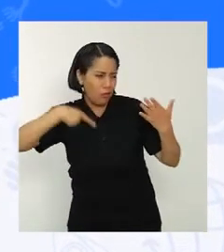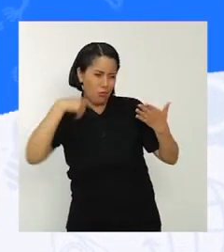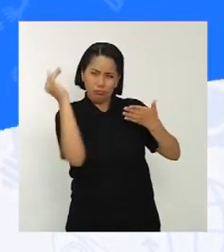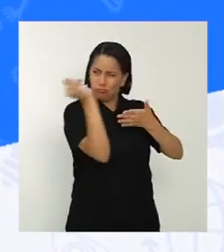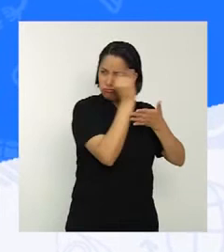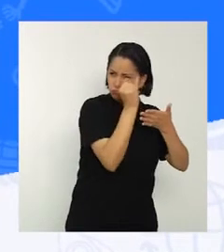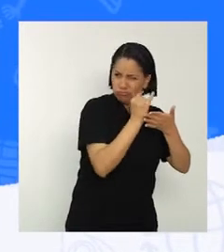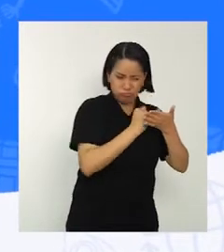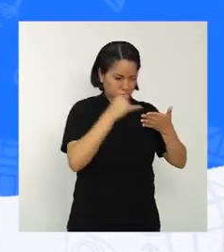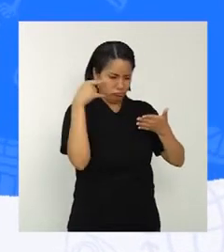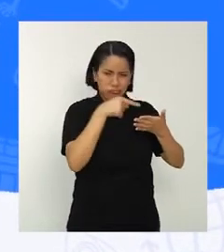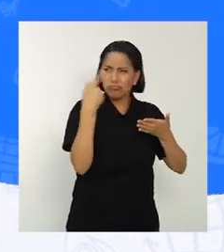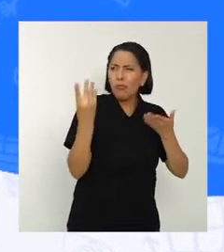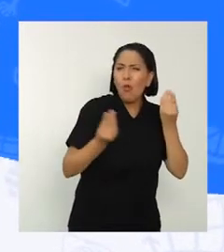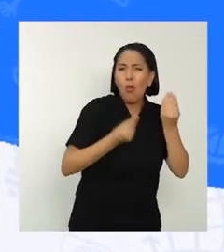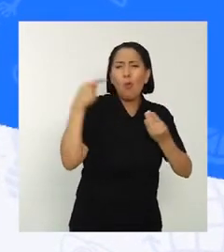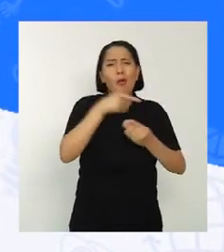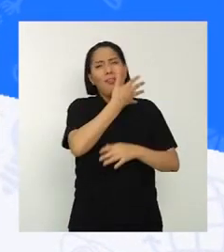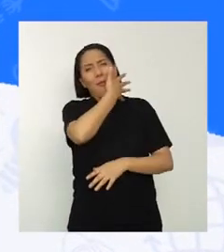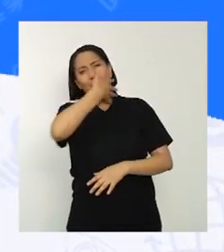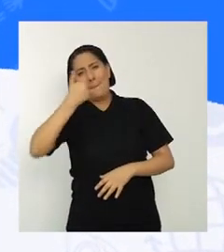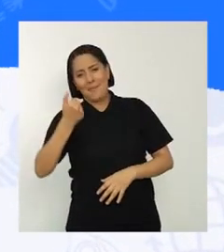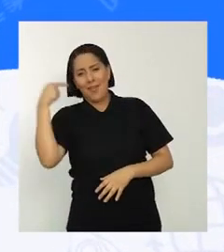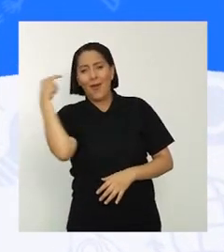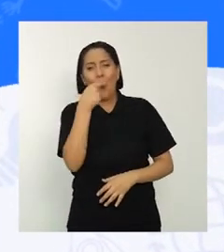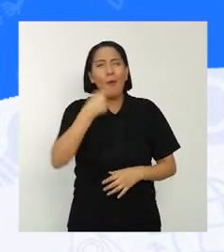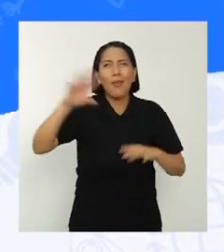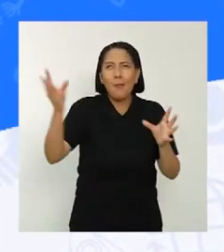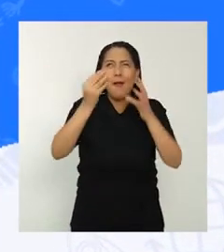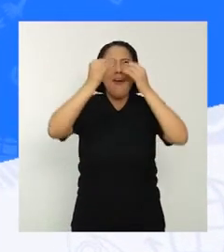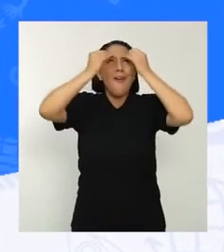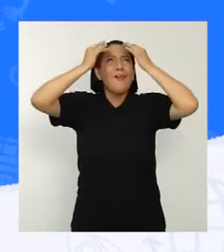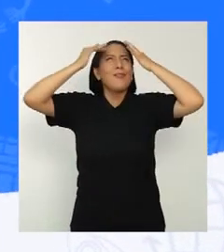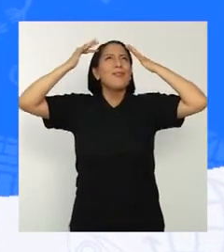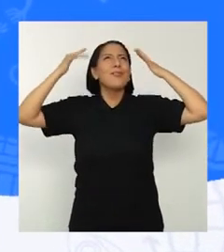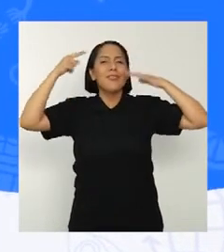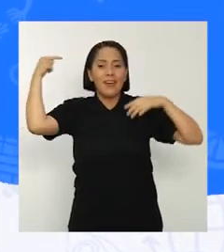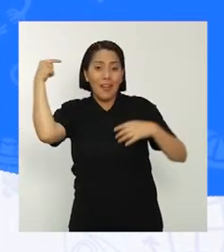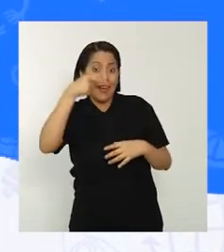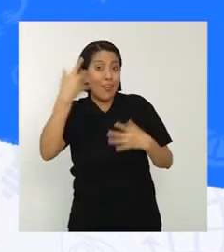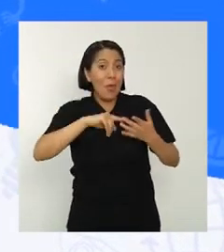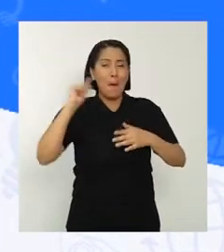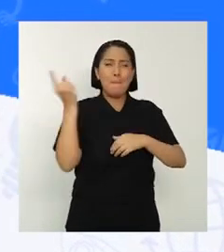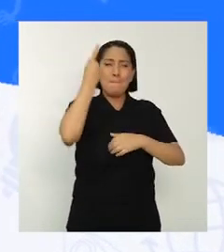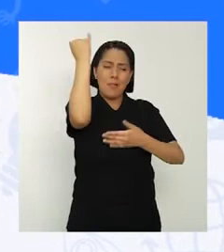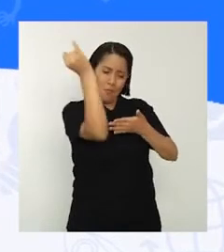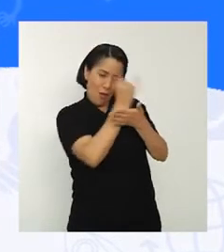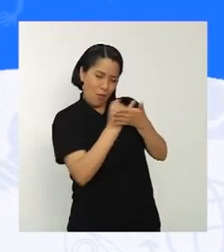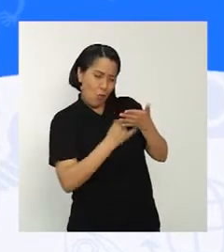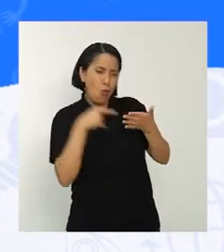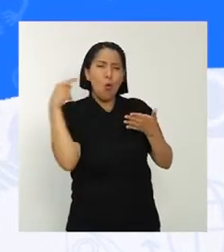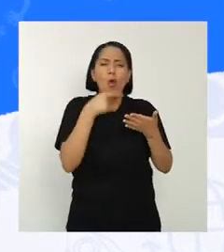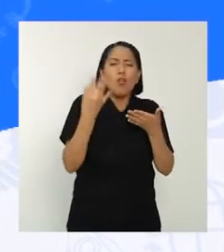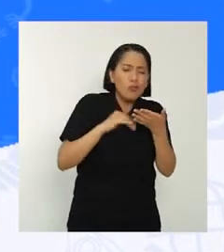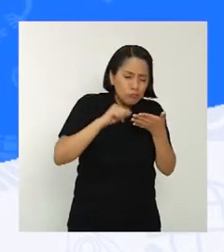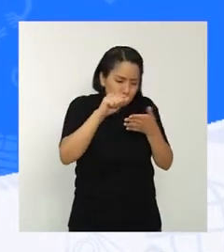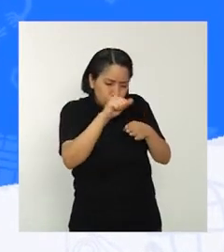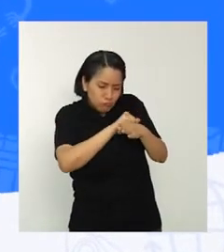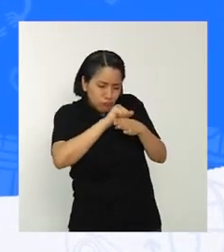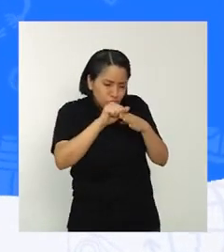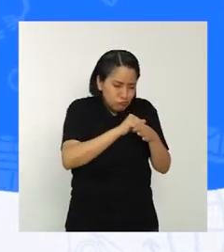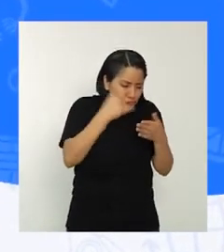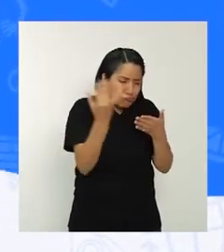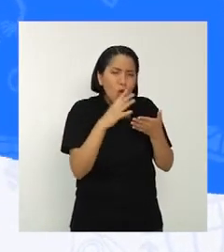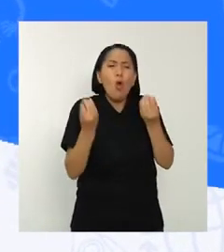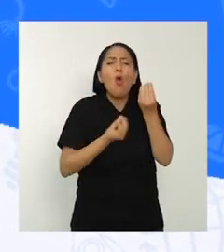las características del personaje, será mejor y más inspirador. Este primer dibujo debe ser un boceto y lo debemos